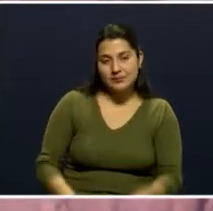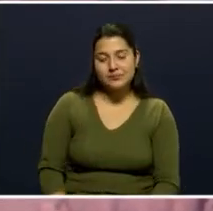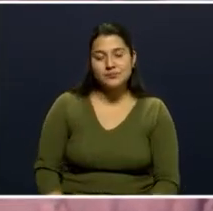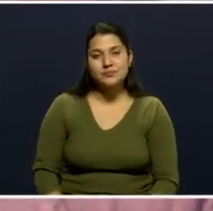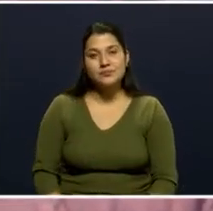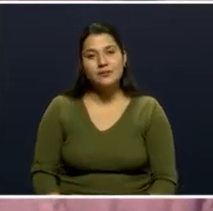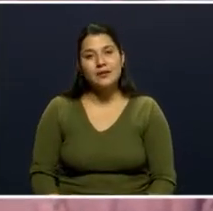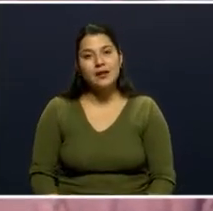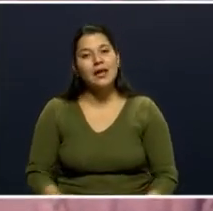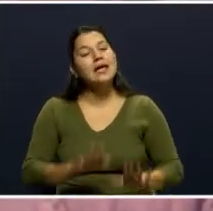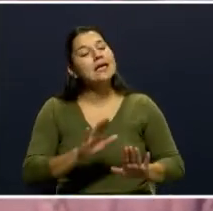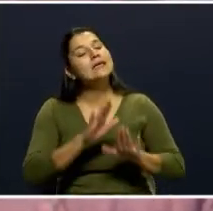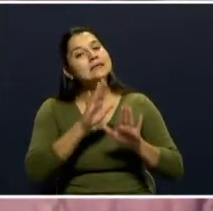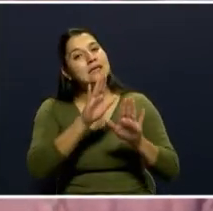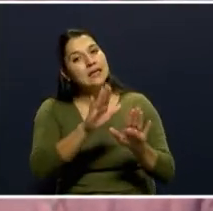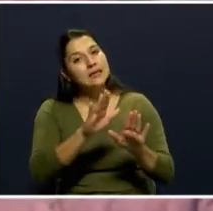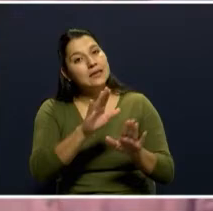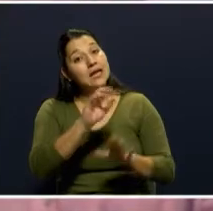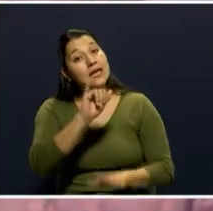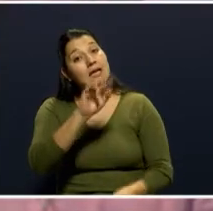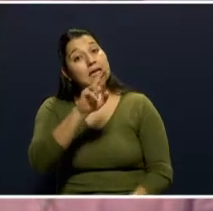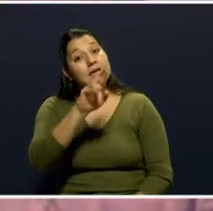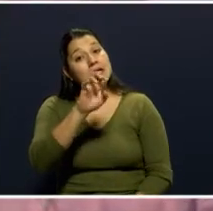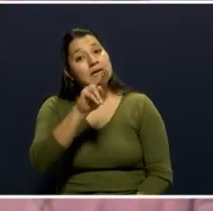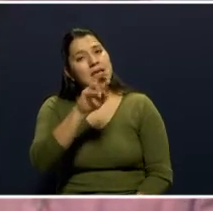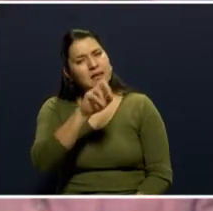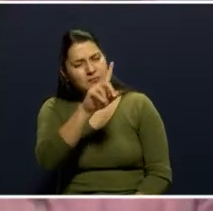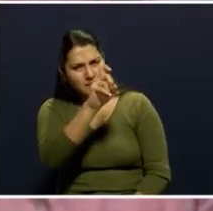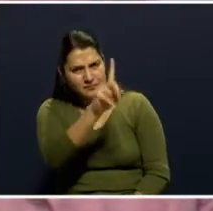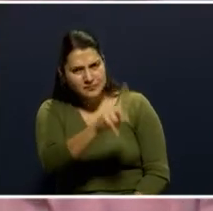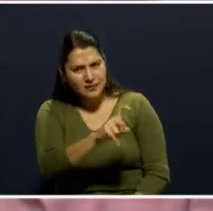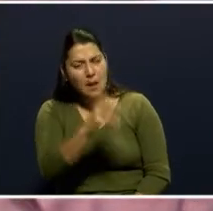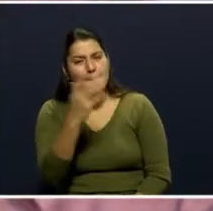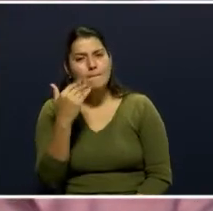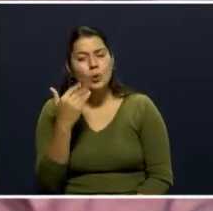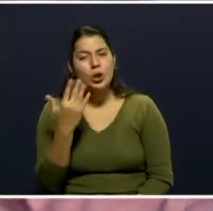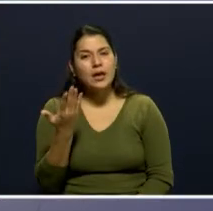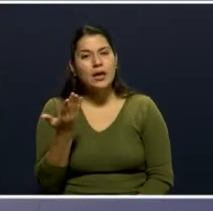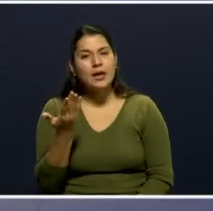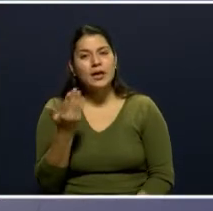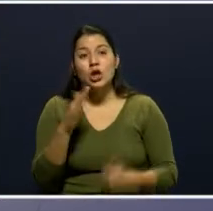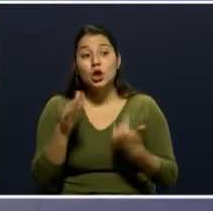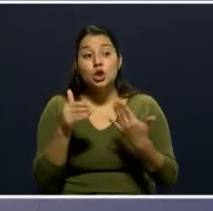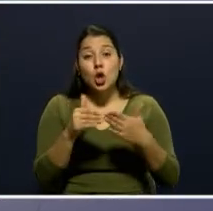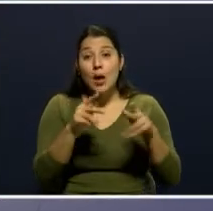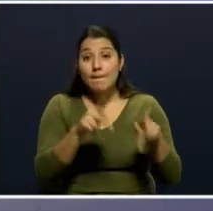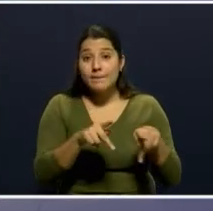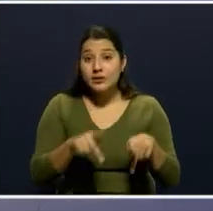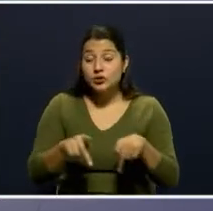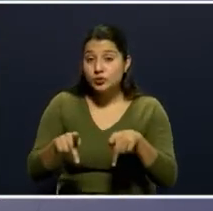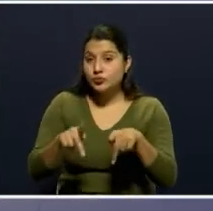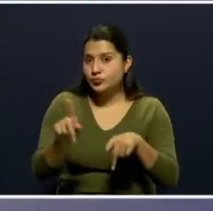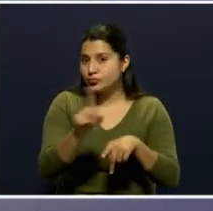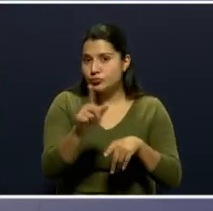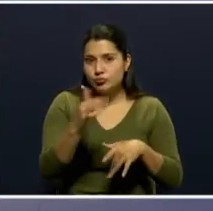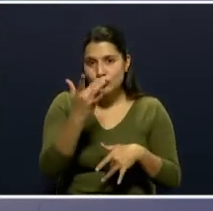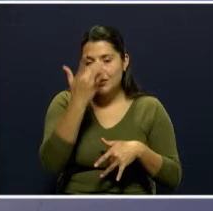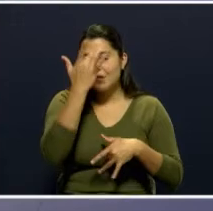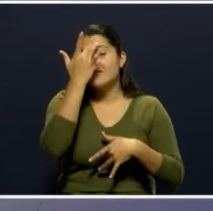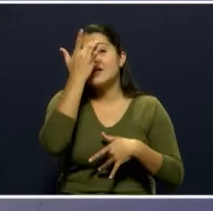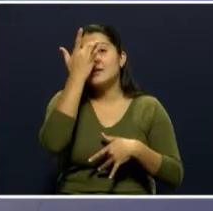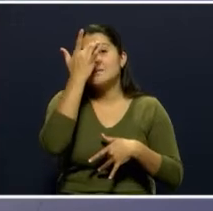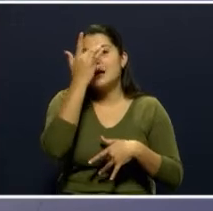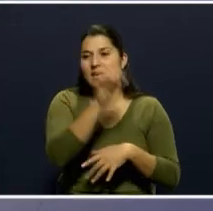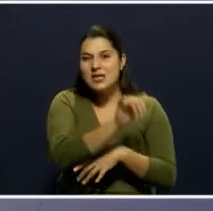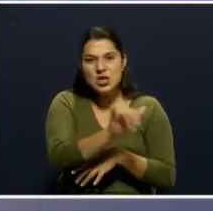Excelente, Osvaldo. Ahora, Irene, ¿por qué todas las personas no se enferman